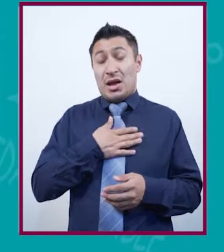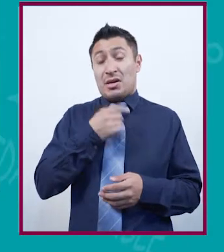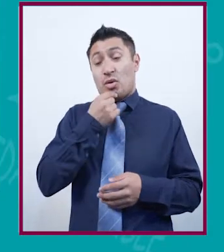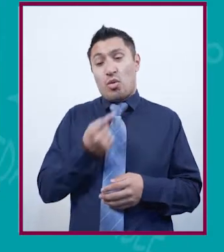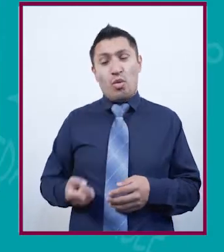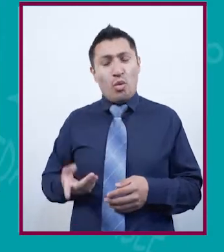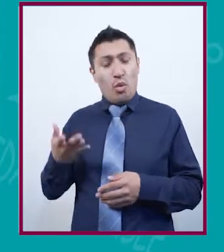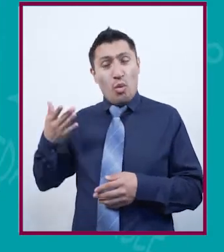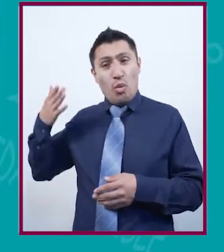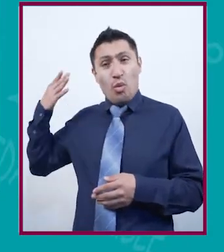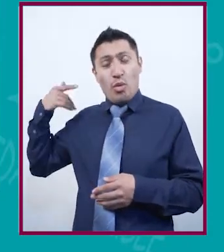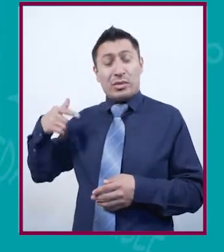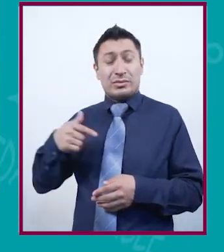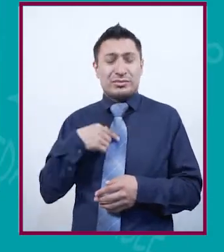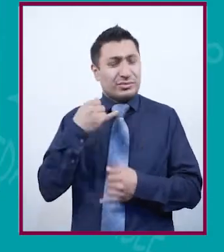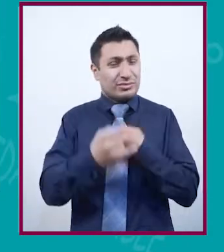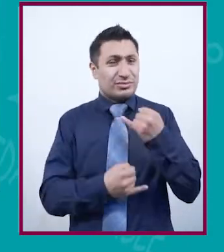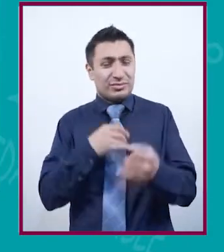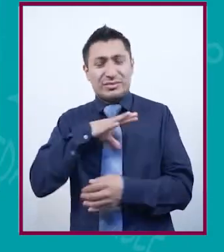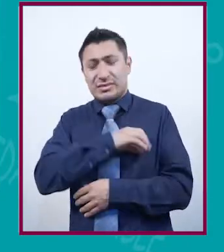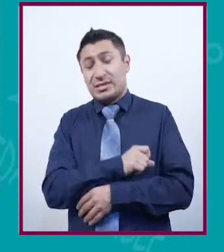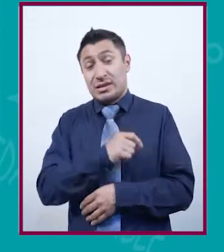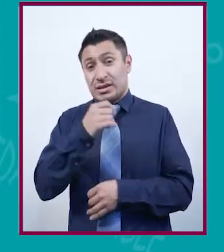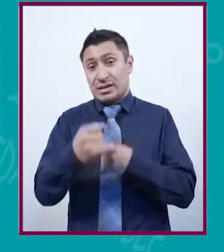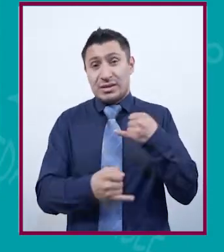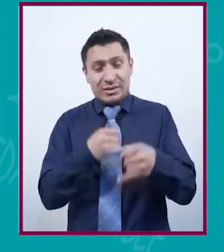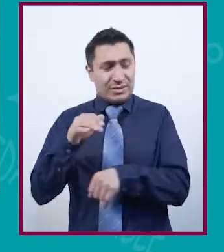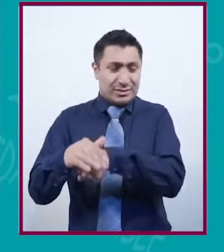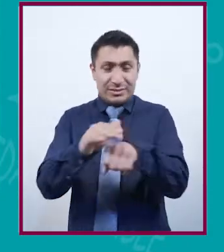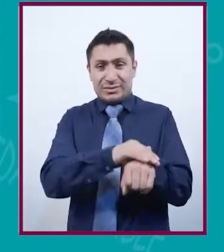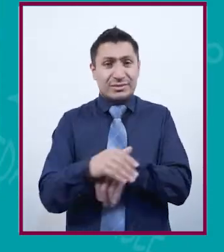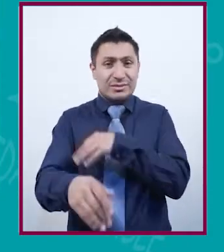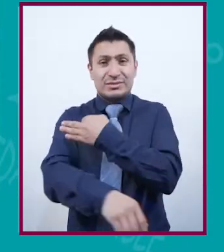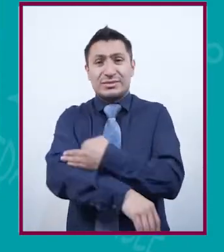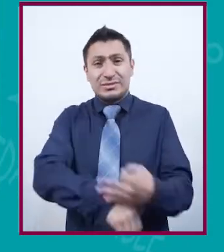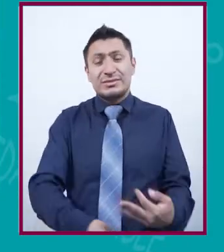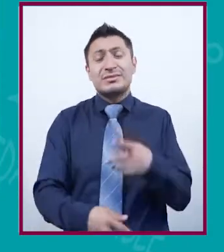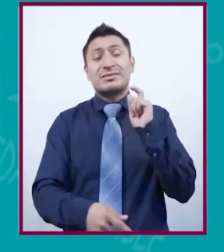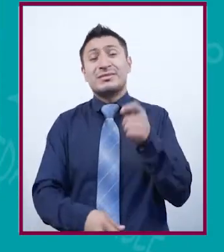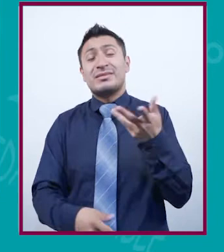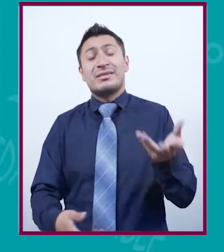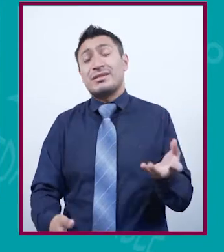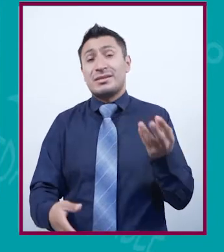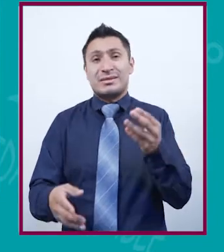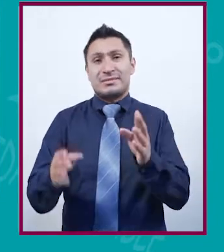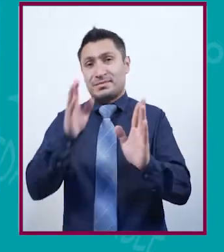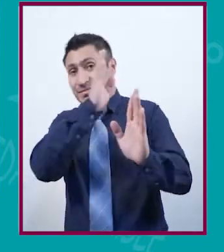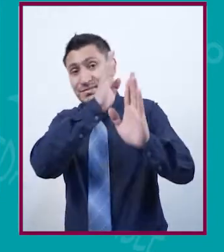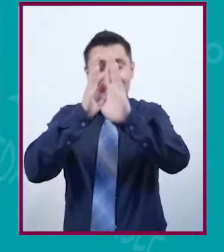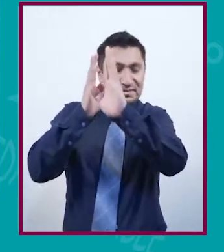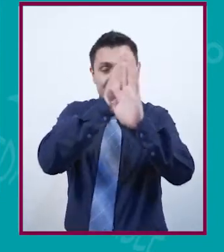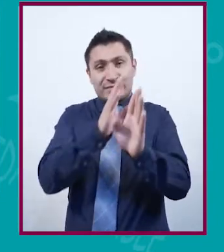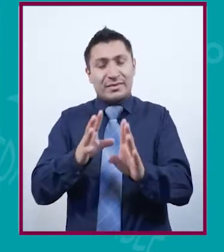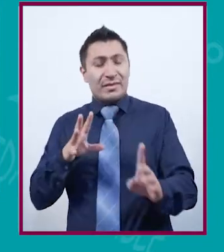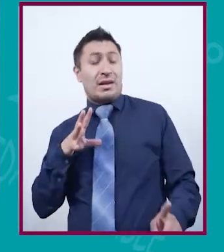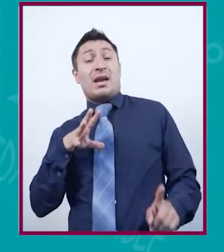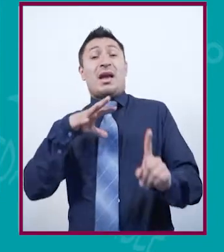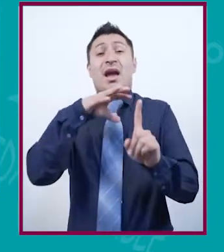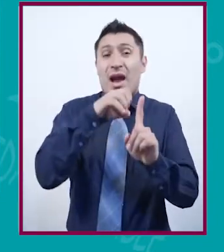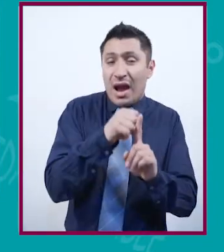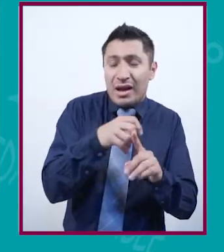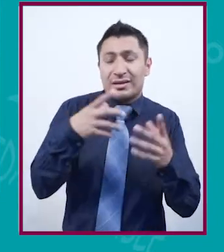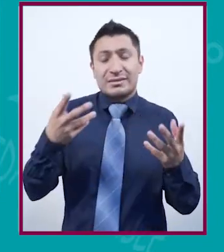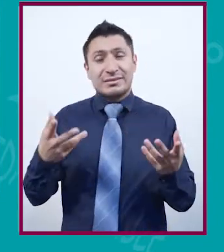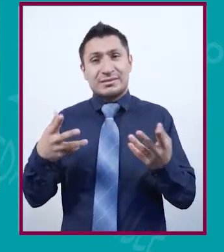mi infancia, pues de mis juegos favoritos para jugar con mis amigos, con mi familia, eran las escondidas,